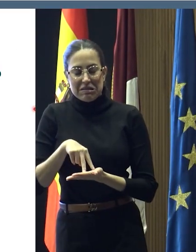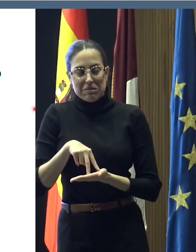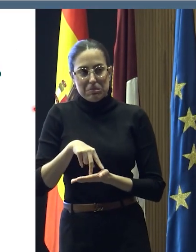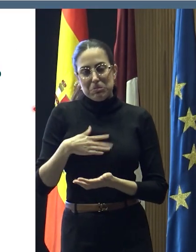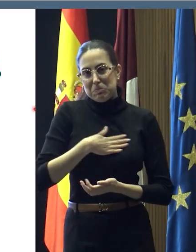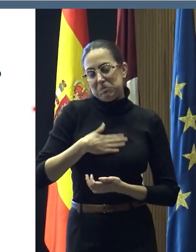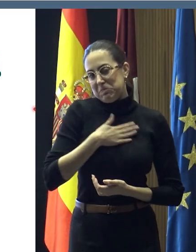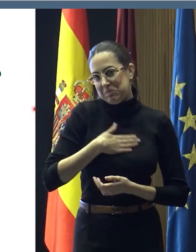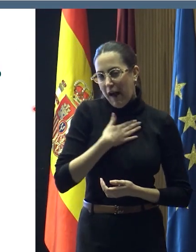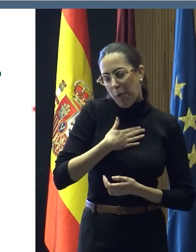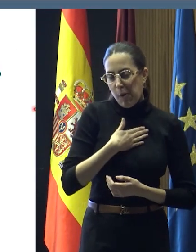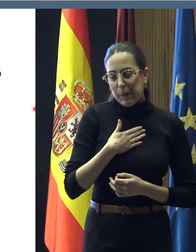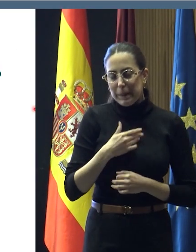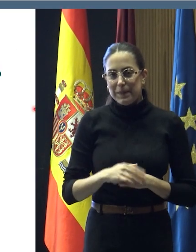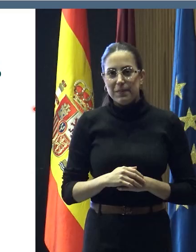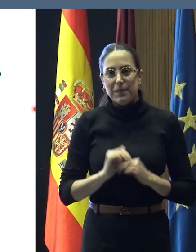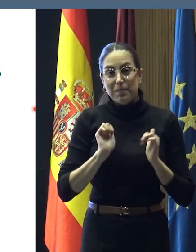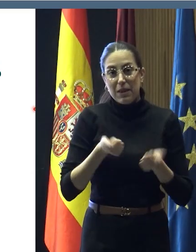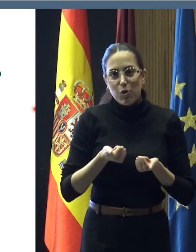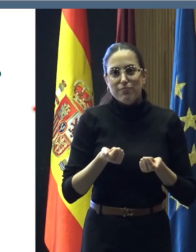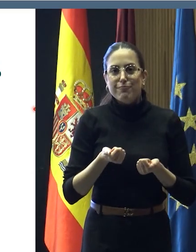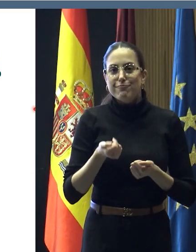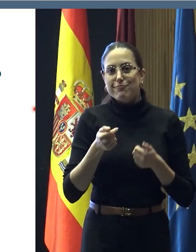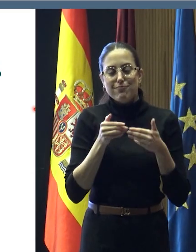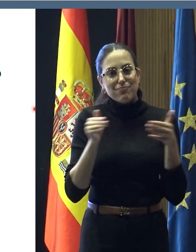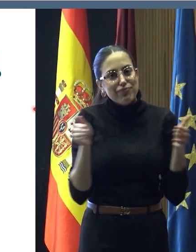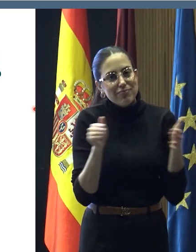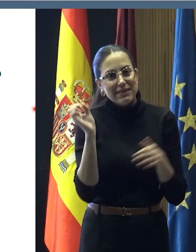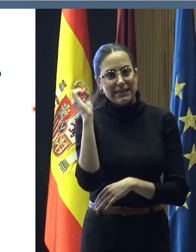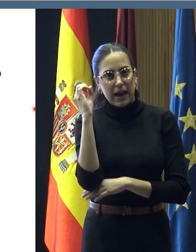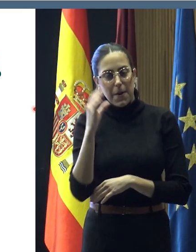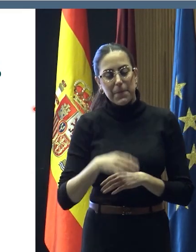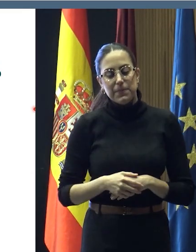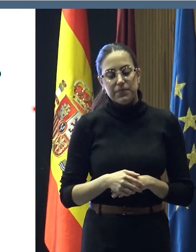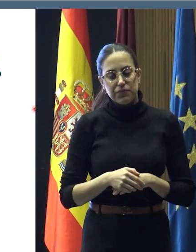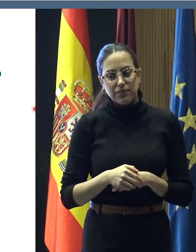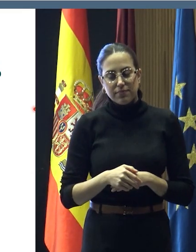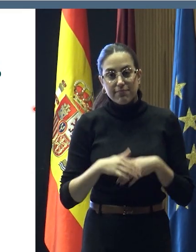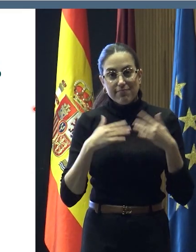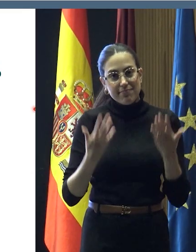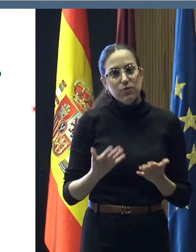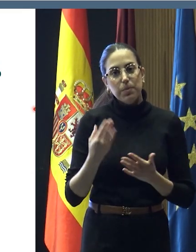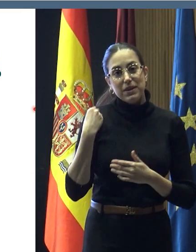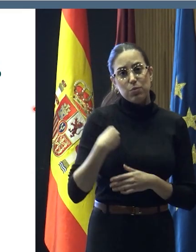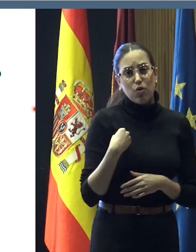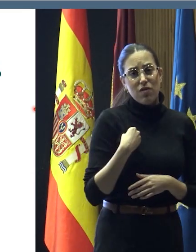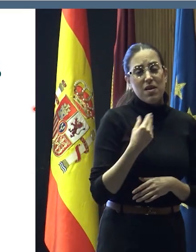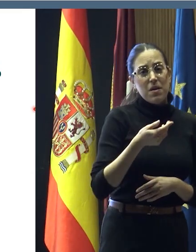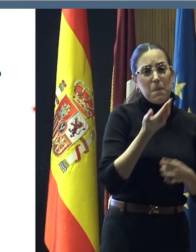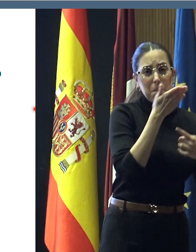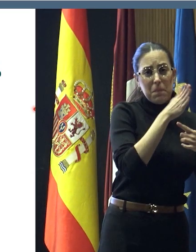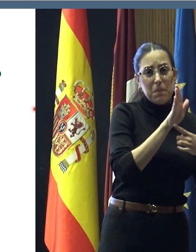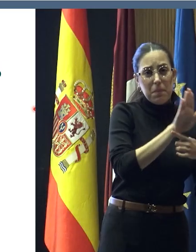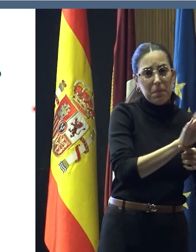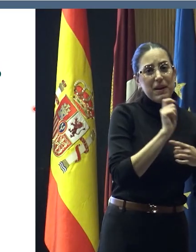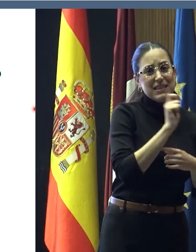principio y vamos a empezar. Entonces, como bien ha dicho Patricia, la charla